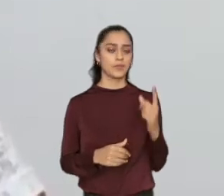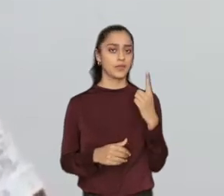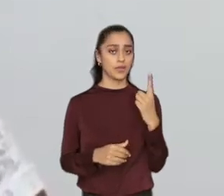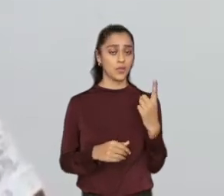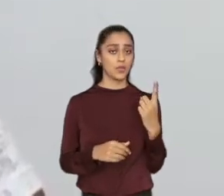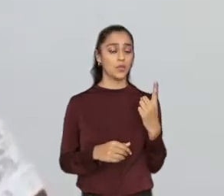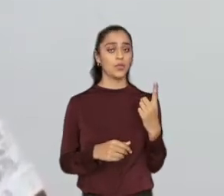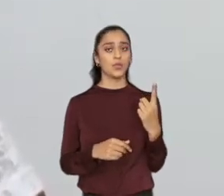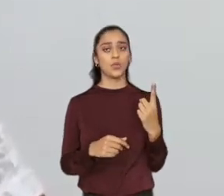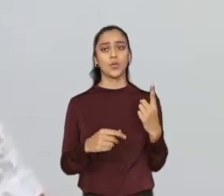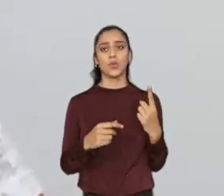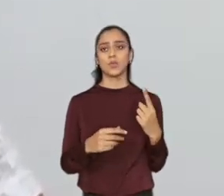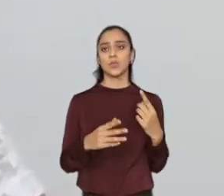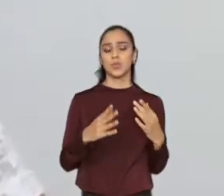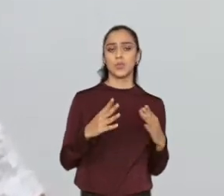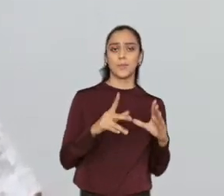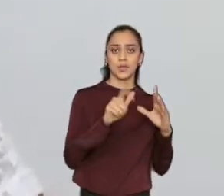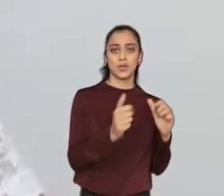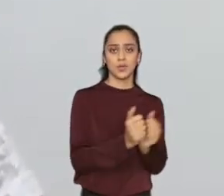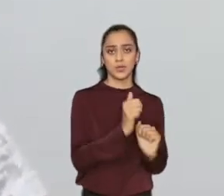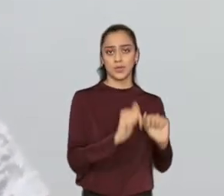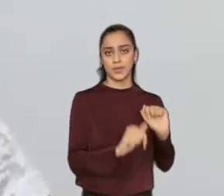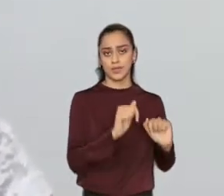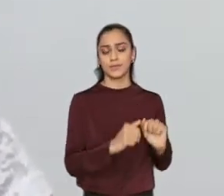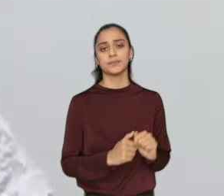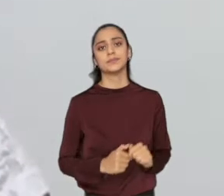uno de solo con personas con discapacidad